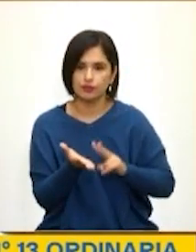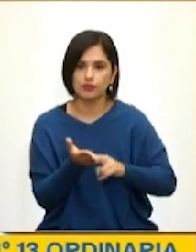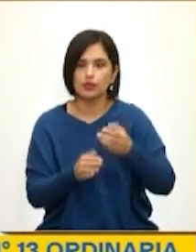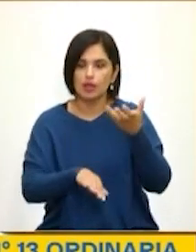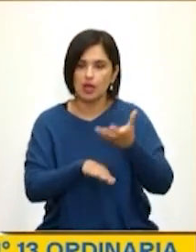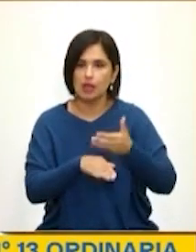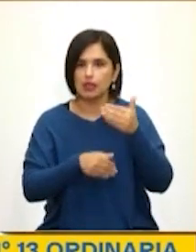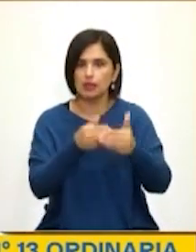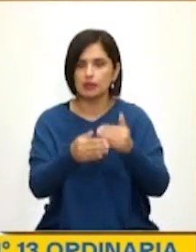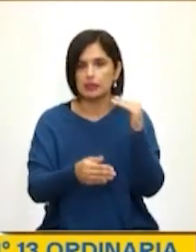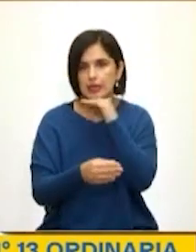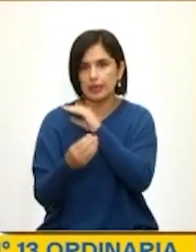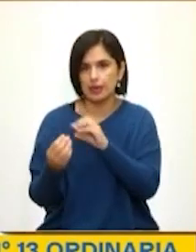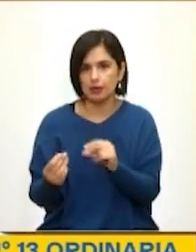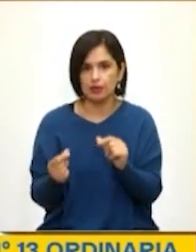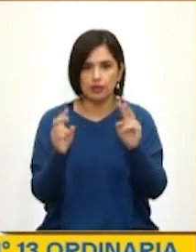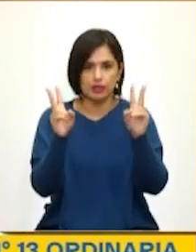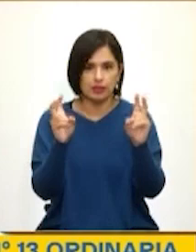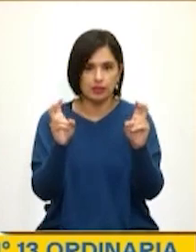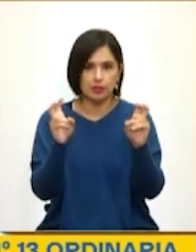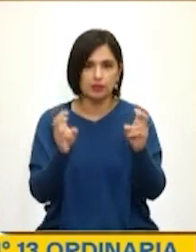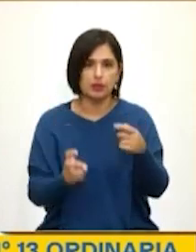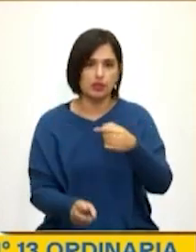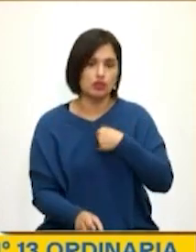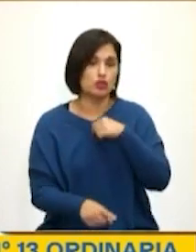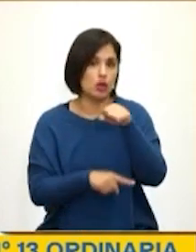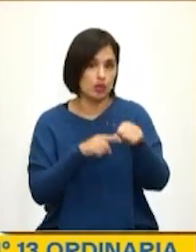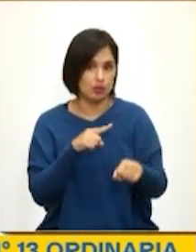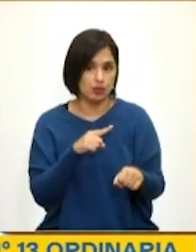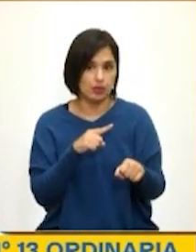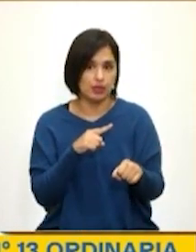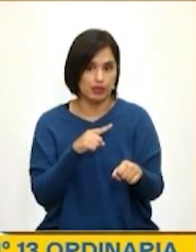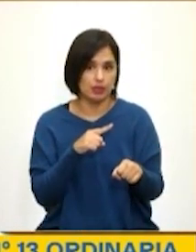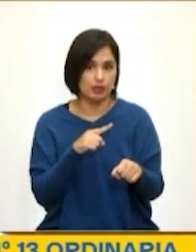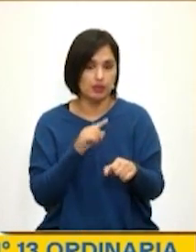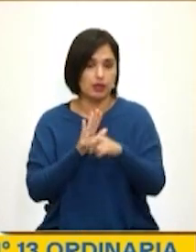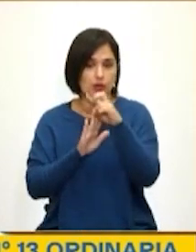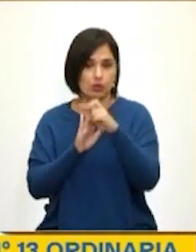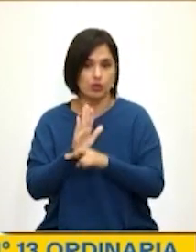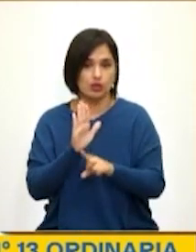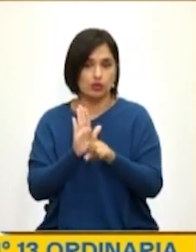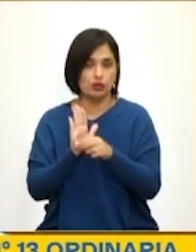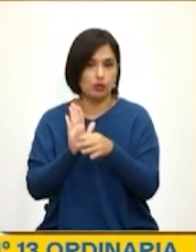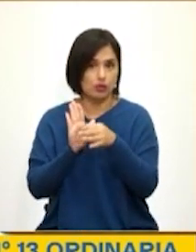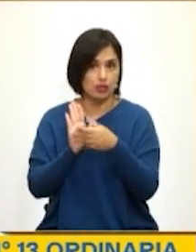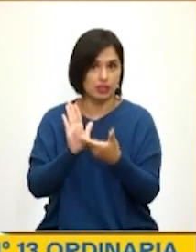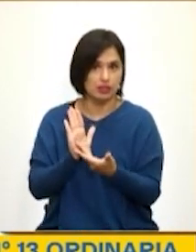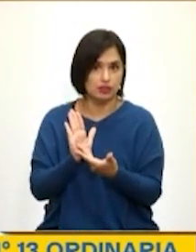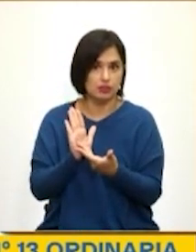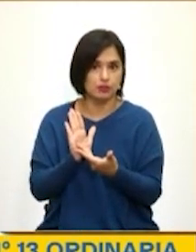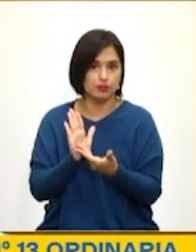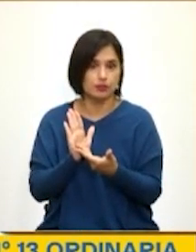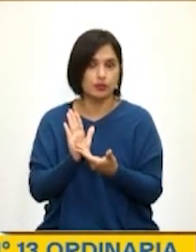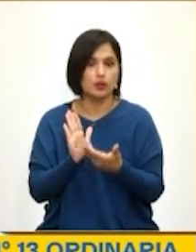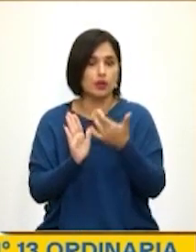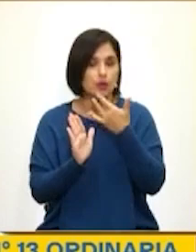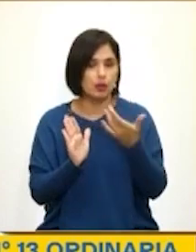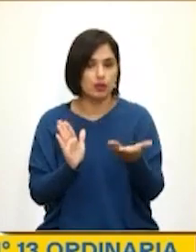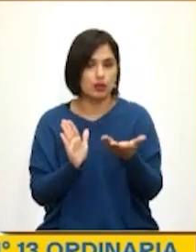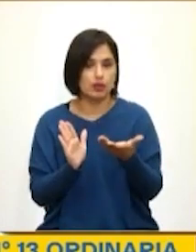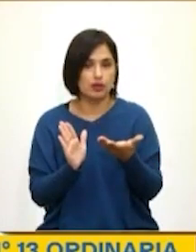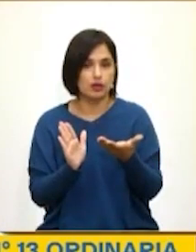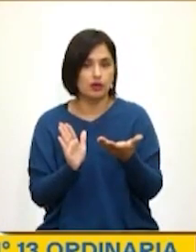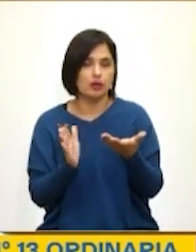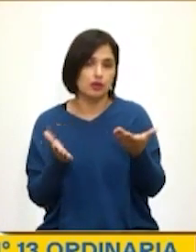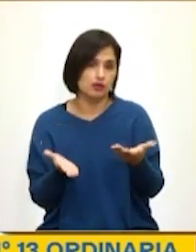avanzar rápidamente en este tema yo aprobaré este proyecto como está planteado toda vez que a pesar de que uno